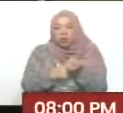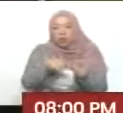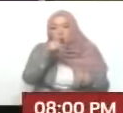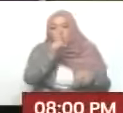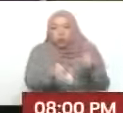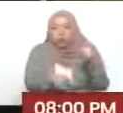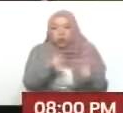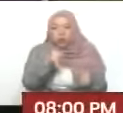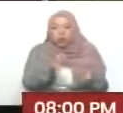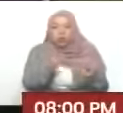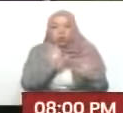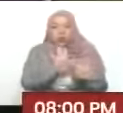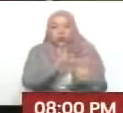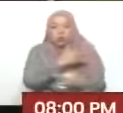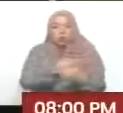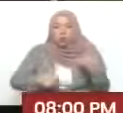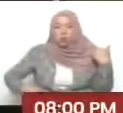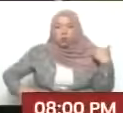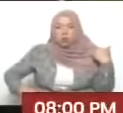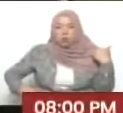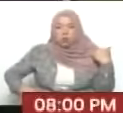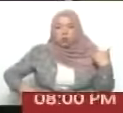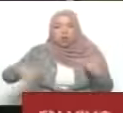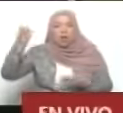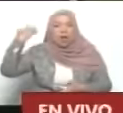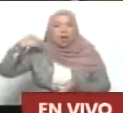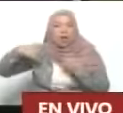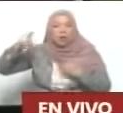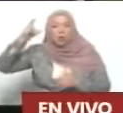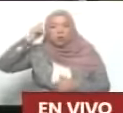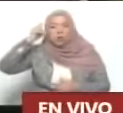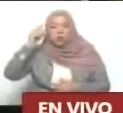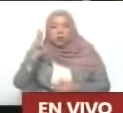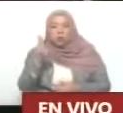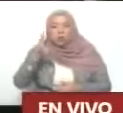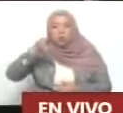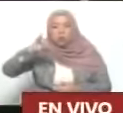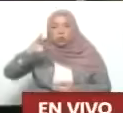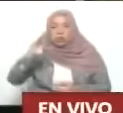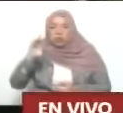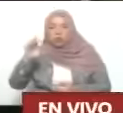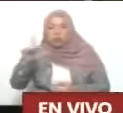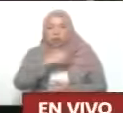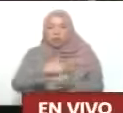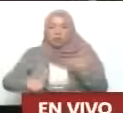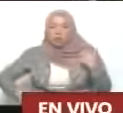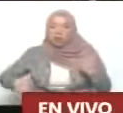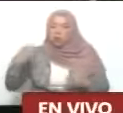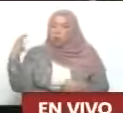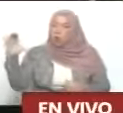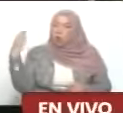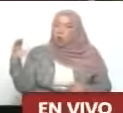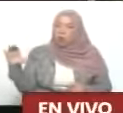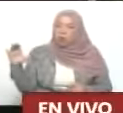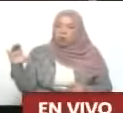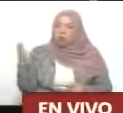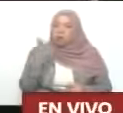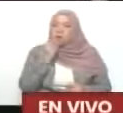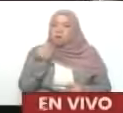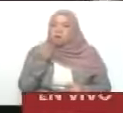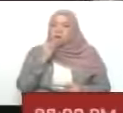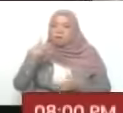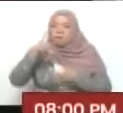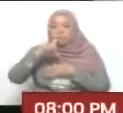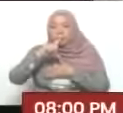manera, representar lo que prometió en su día hacer Uribe y no lo cumplió, que era, vamos a montar un Israel en América